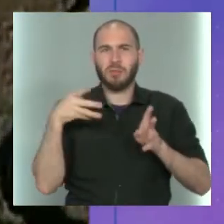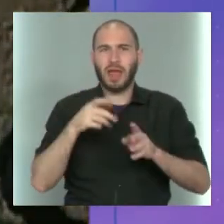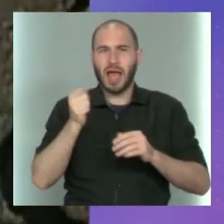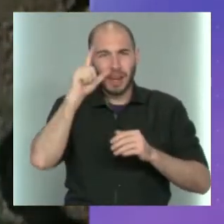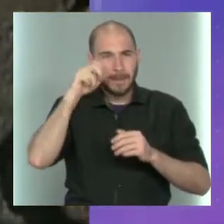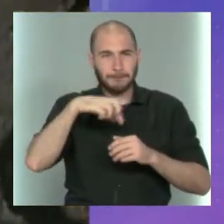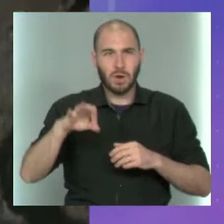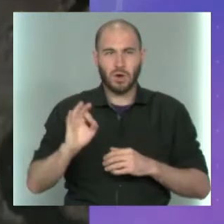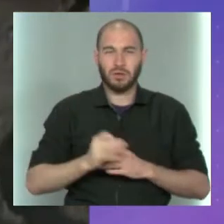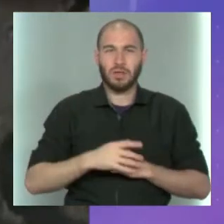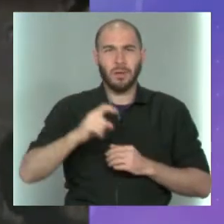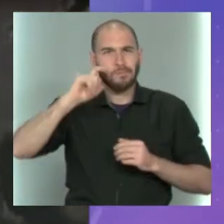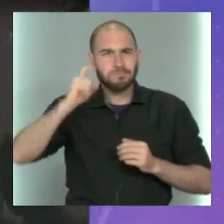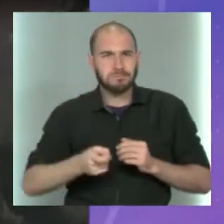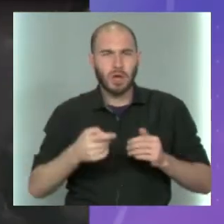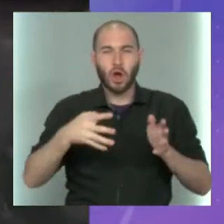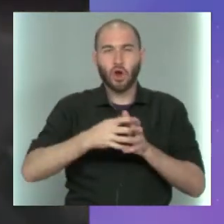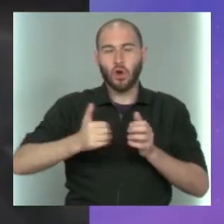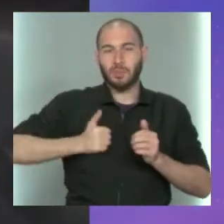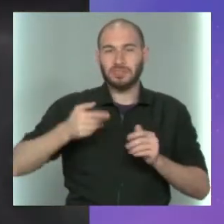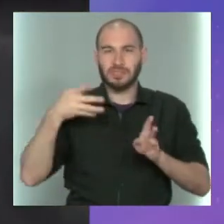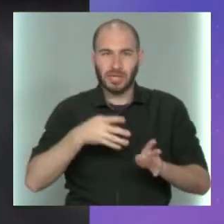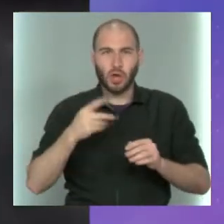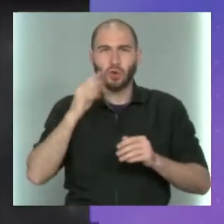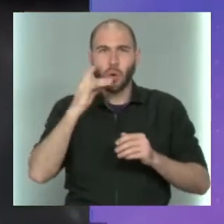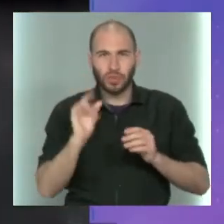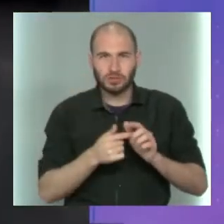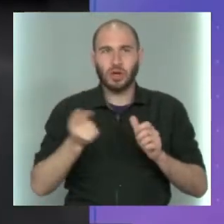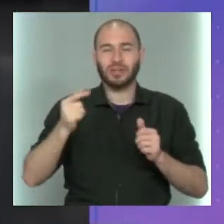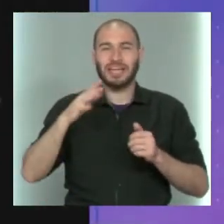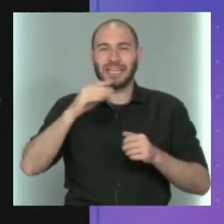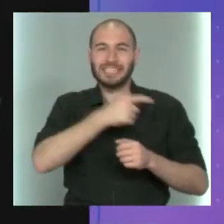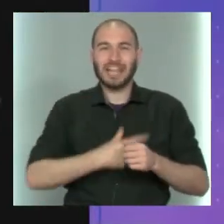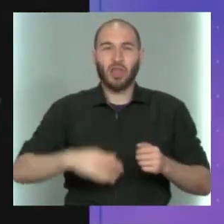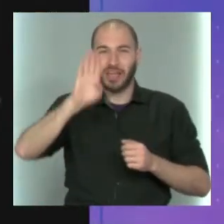Alepo: rebeldes, ejército sirio, kurdos y el llamado Estado Islámico.